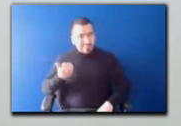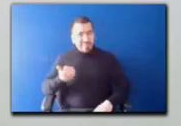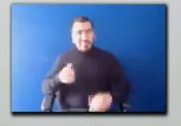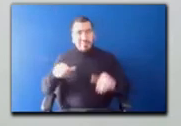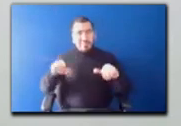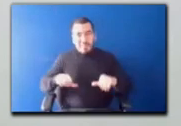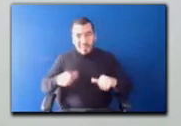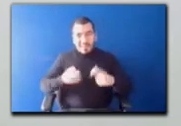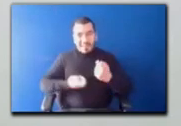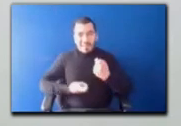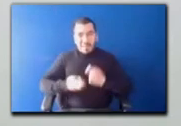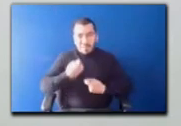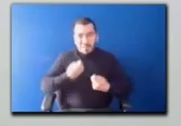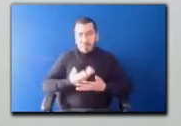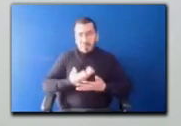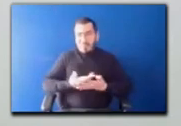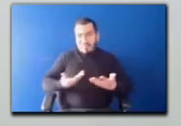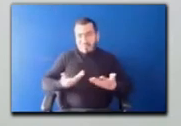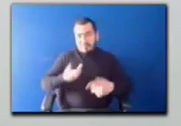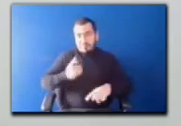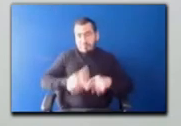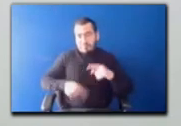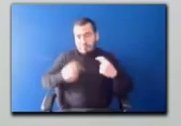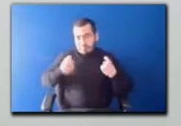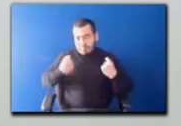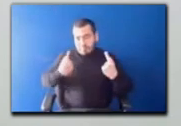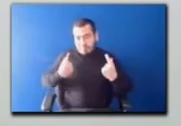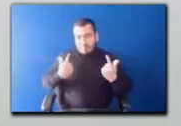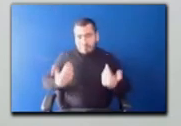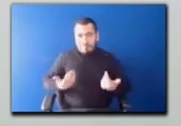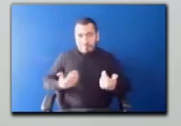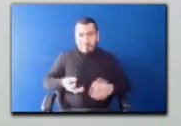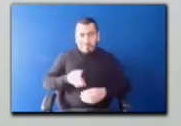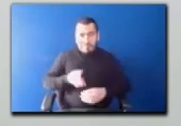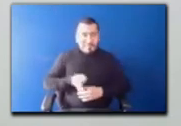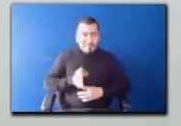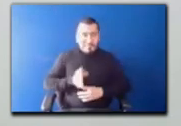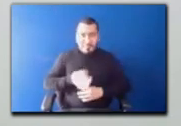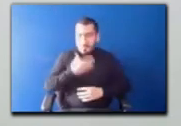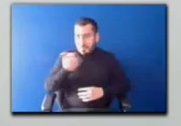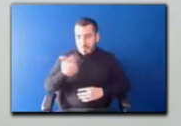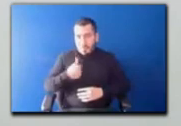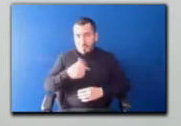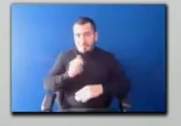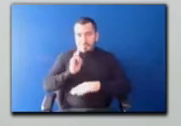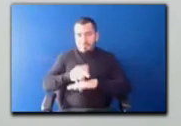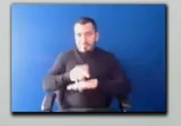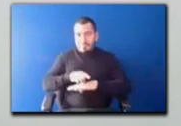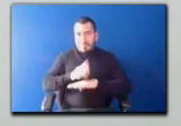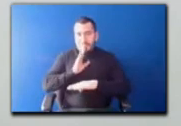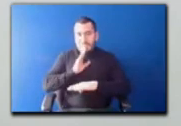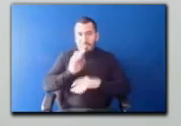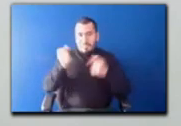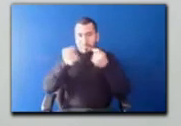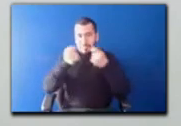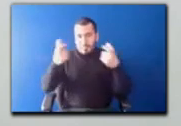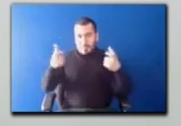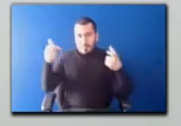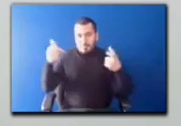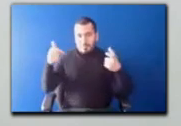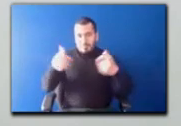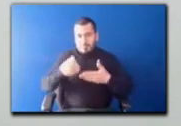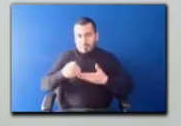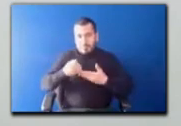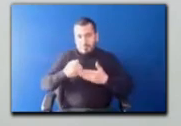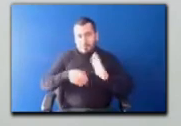negocios que no necesariamente los podemos entender. Es mejor acudir siempre a una entidad vigilada por el Estado, porque es la que nos garantiza unas reglas de